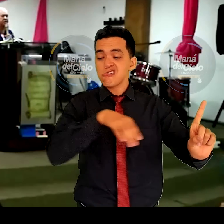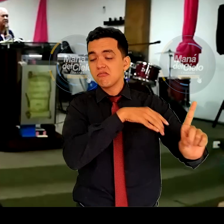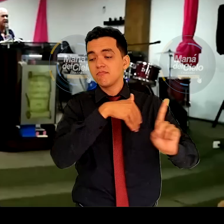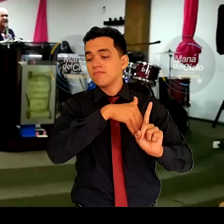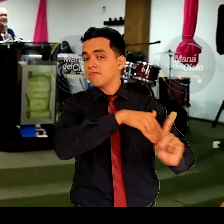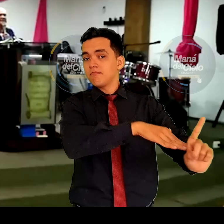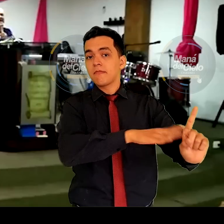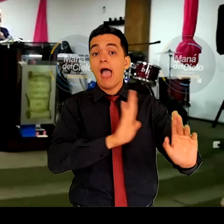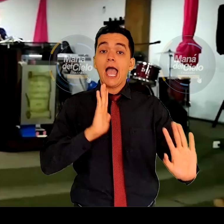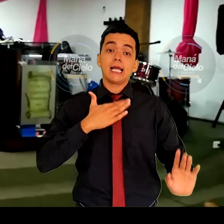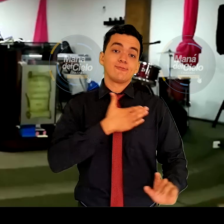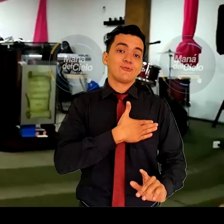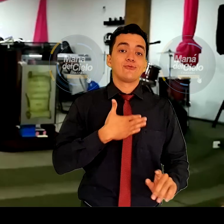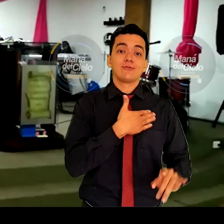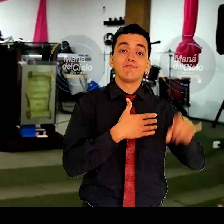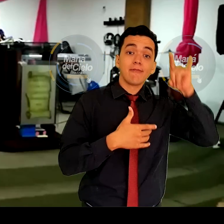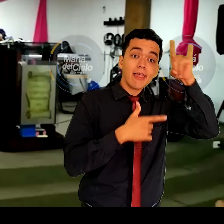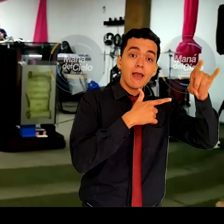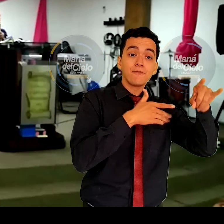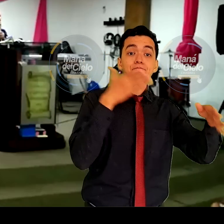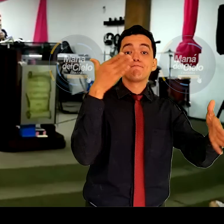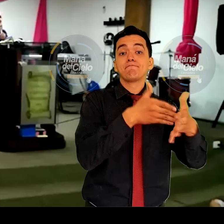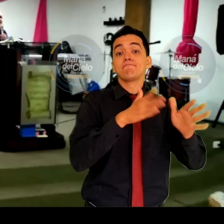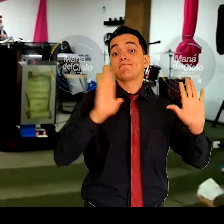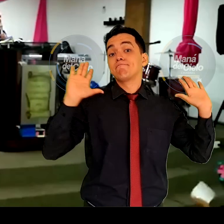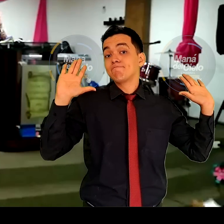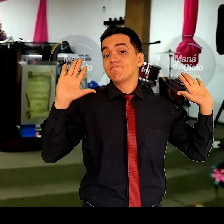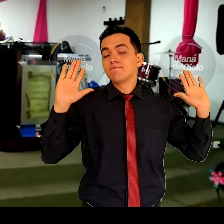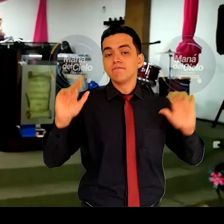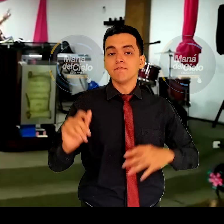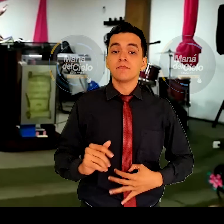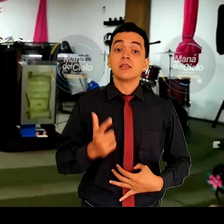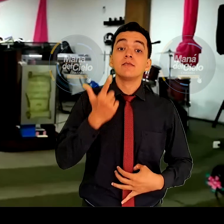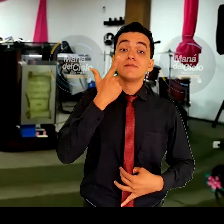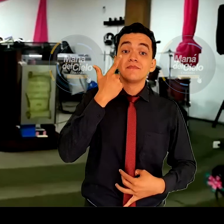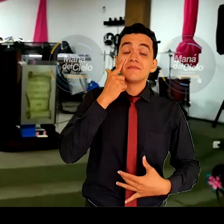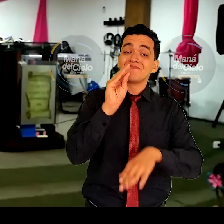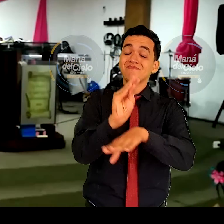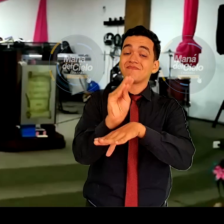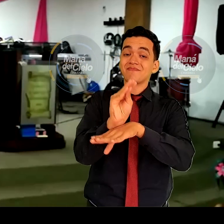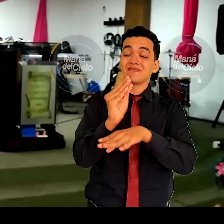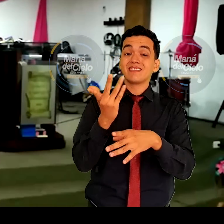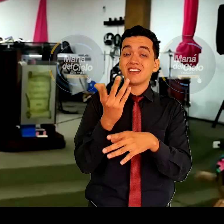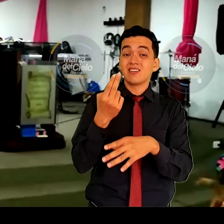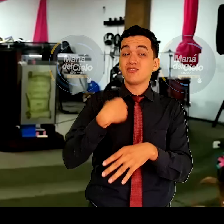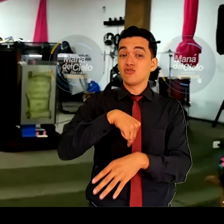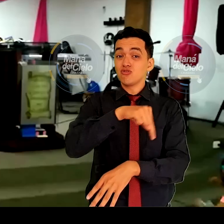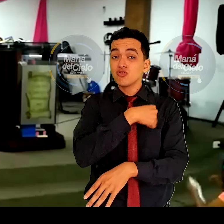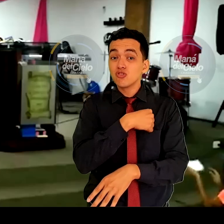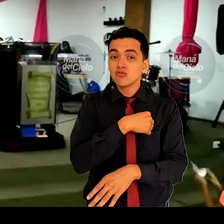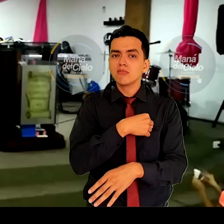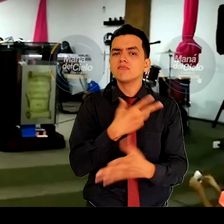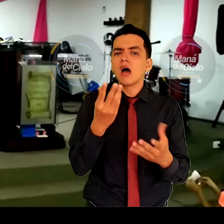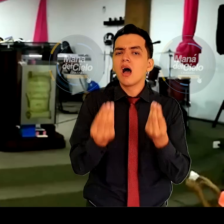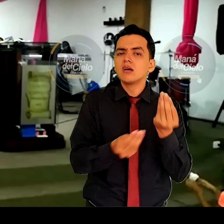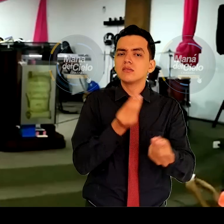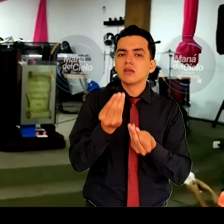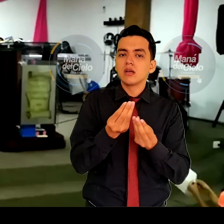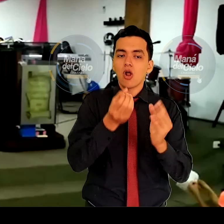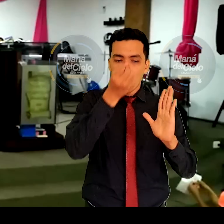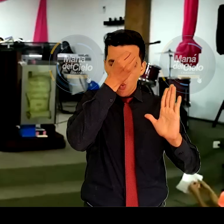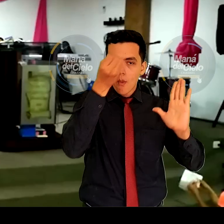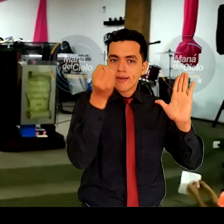esta noche, que el secreto para tener las bendiciones es la obediencia a la palabra. Usted puede arrodillarse 3 días